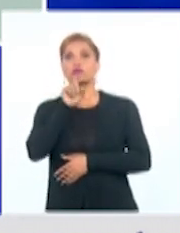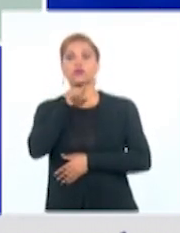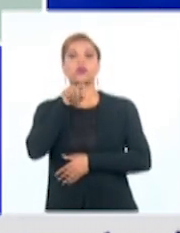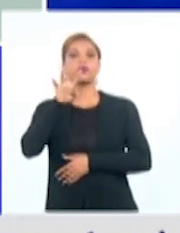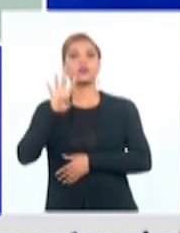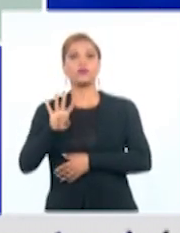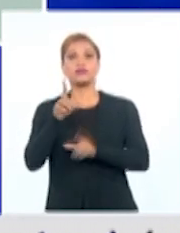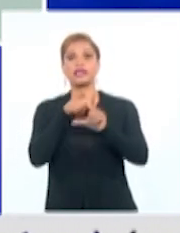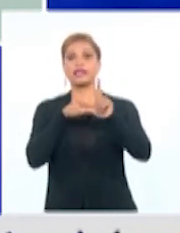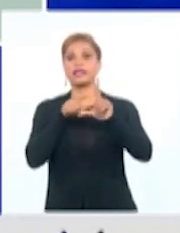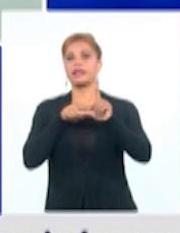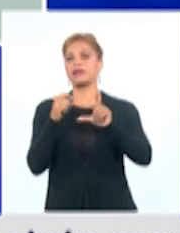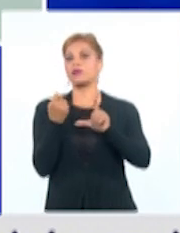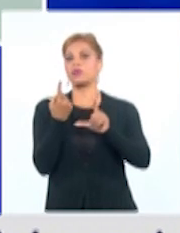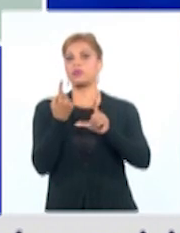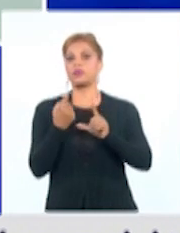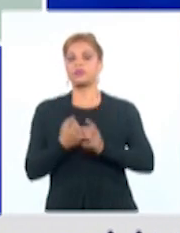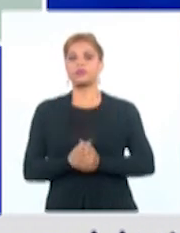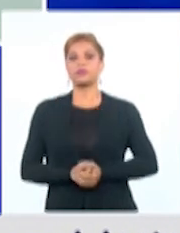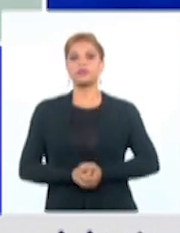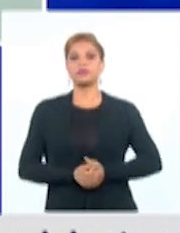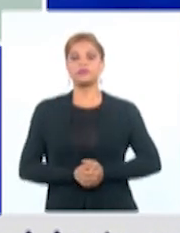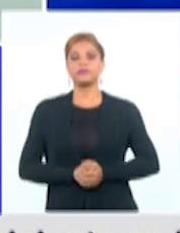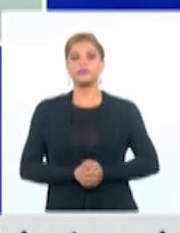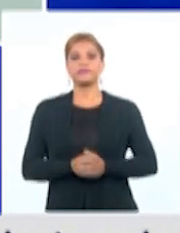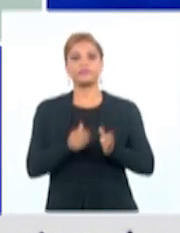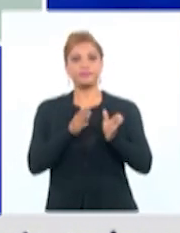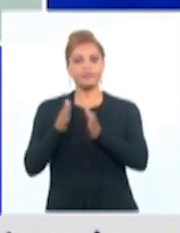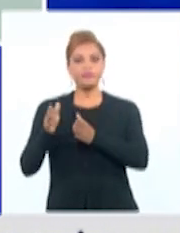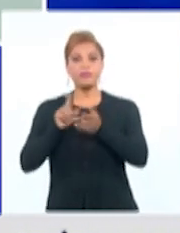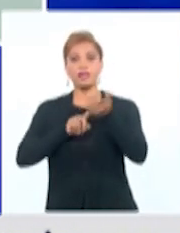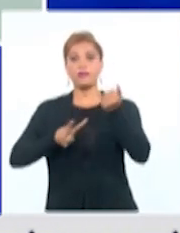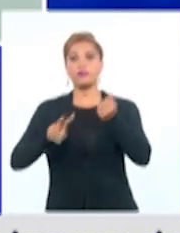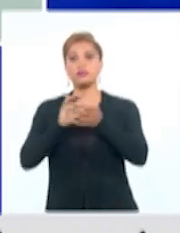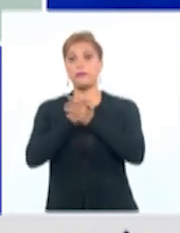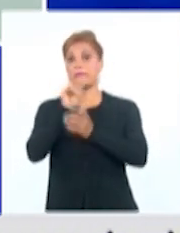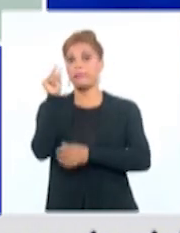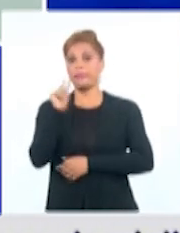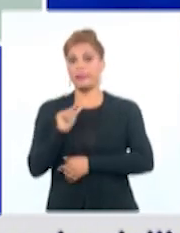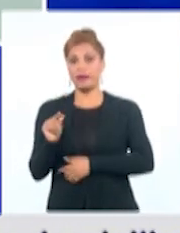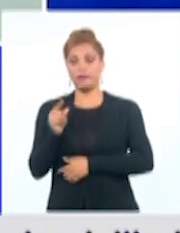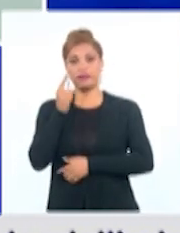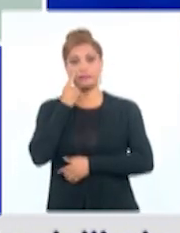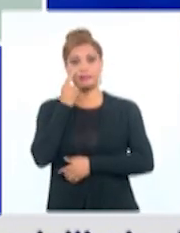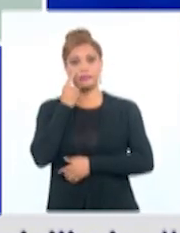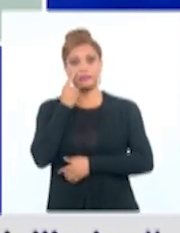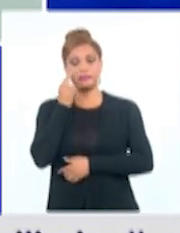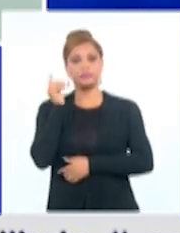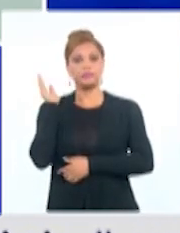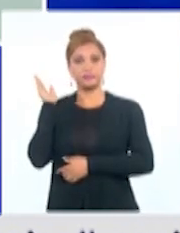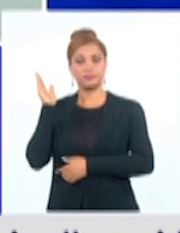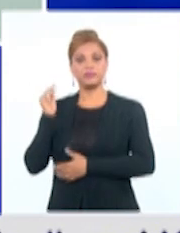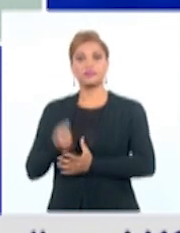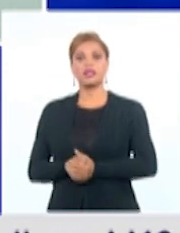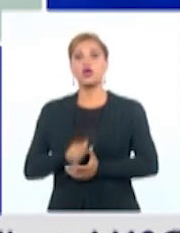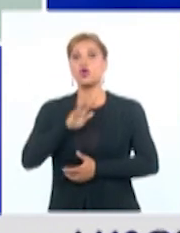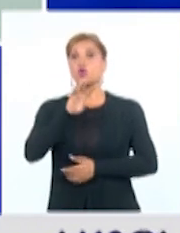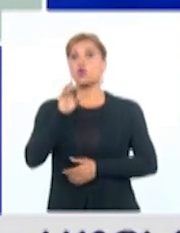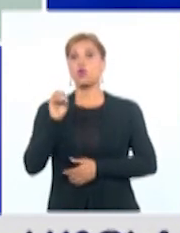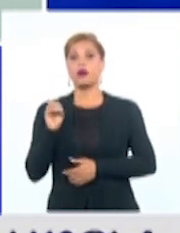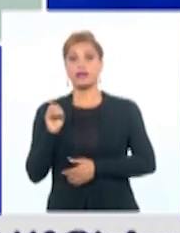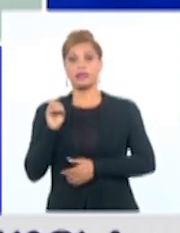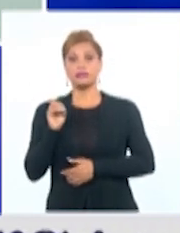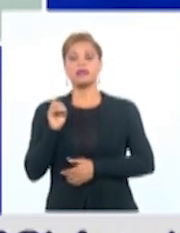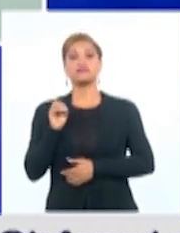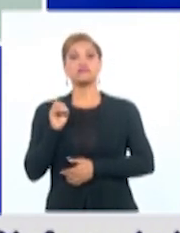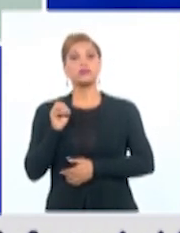y Regla un caso positivo autóctono. La provincia de Mayabeque, lo veremos a continuación, 40 casos, un